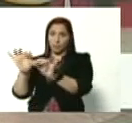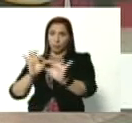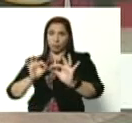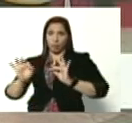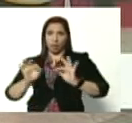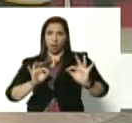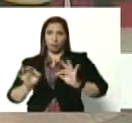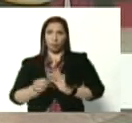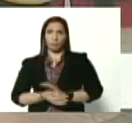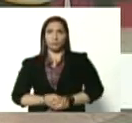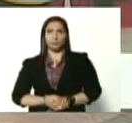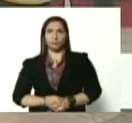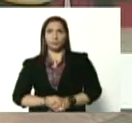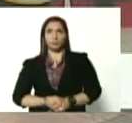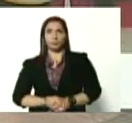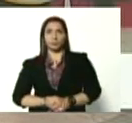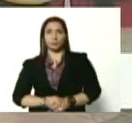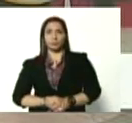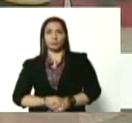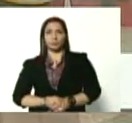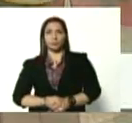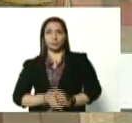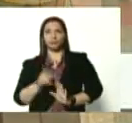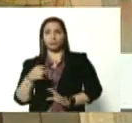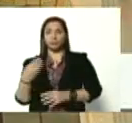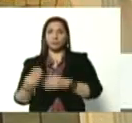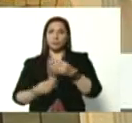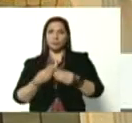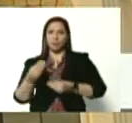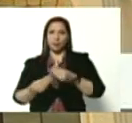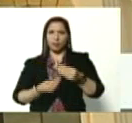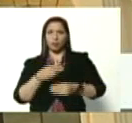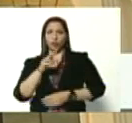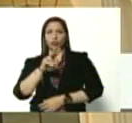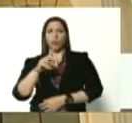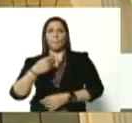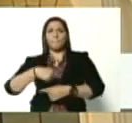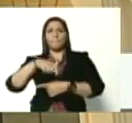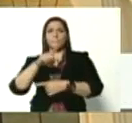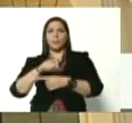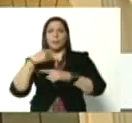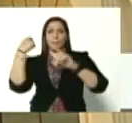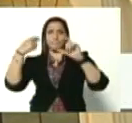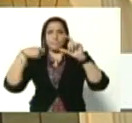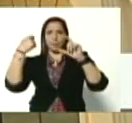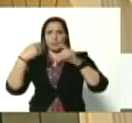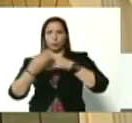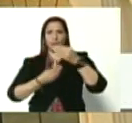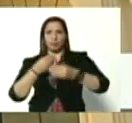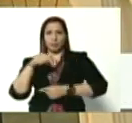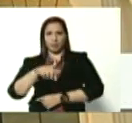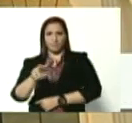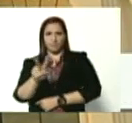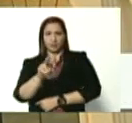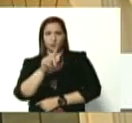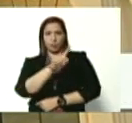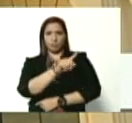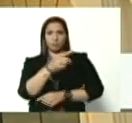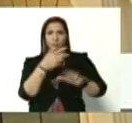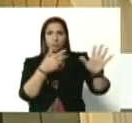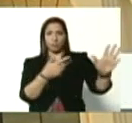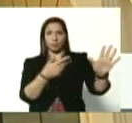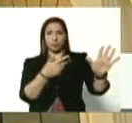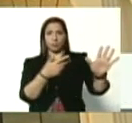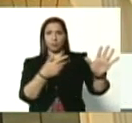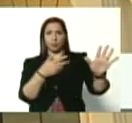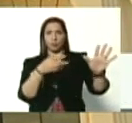fueron transmitidas las dos primeras películas hechas en venezuela' en 1820 en